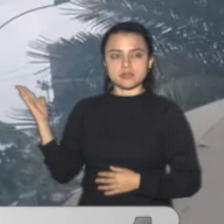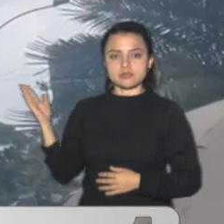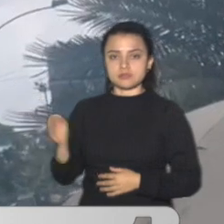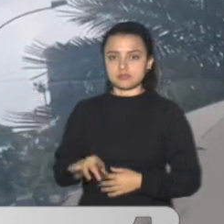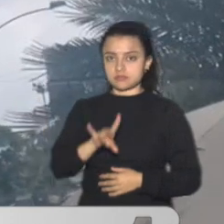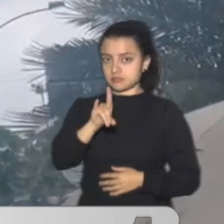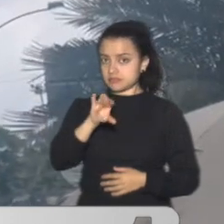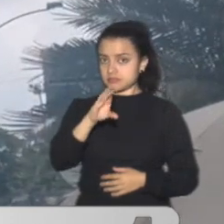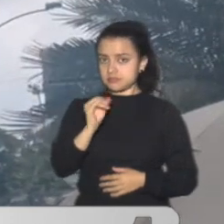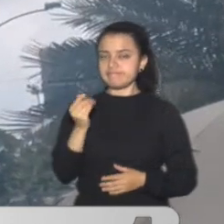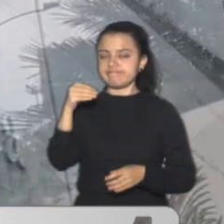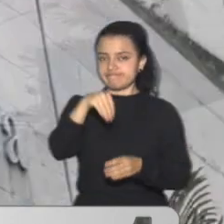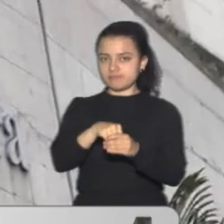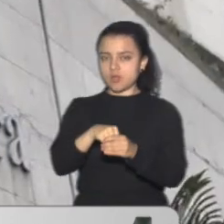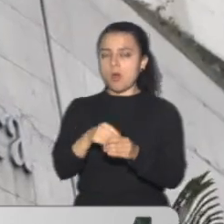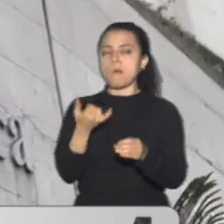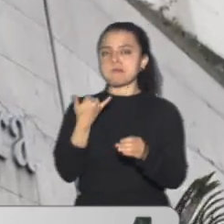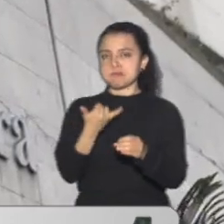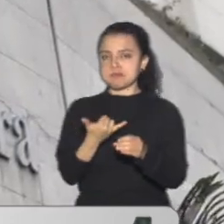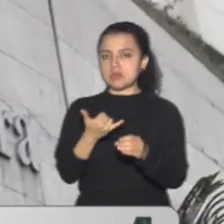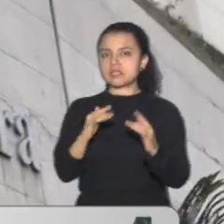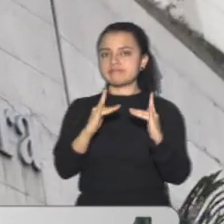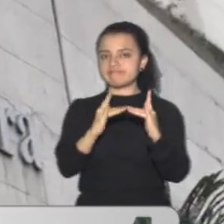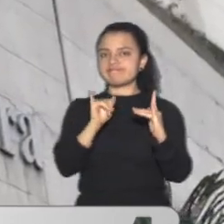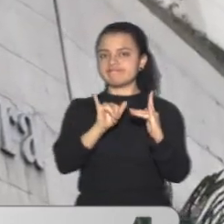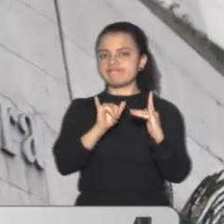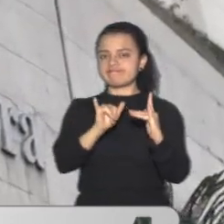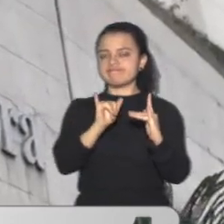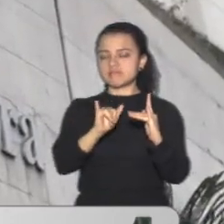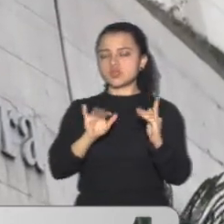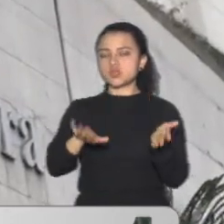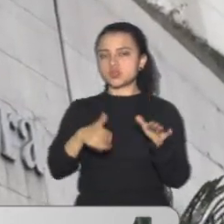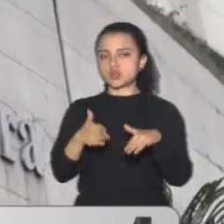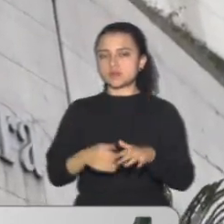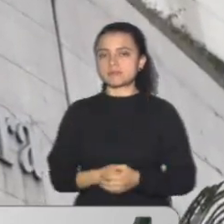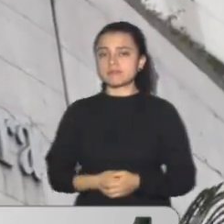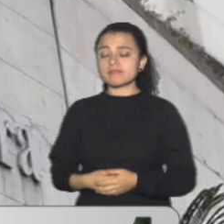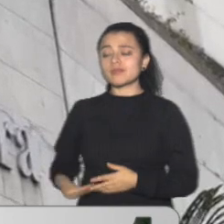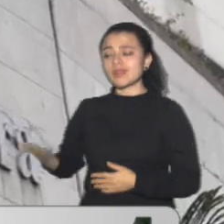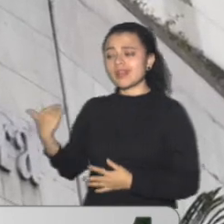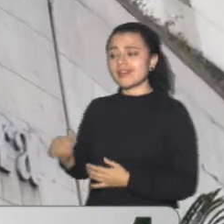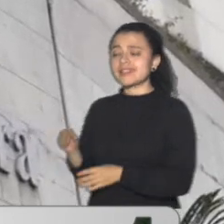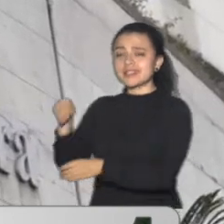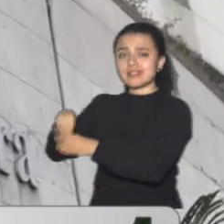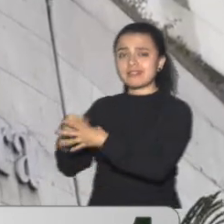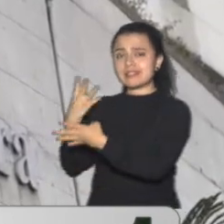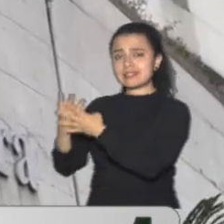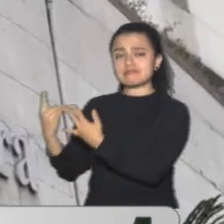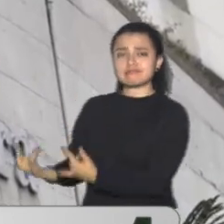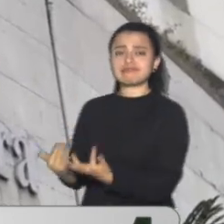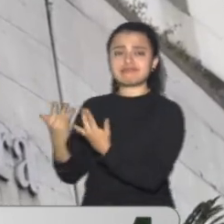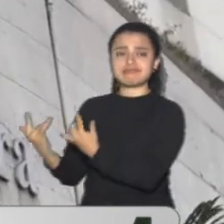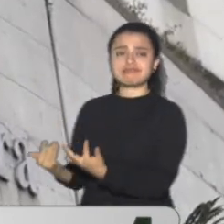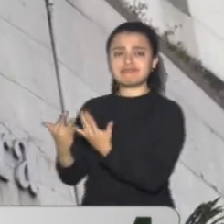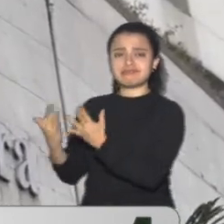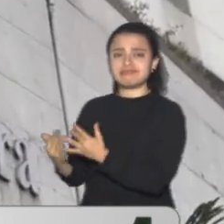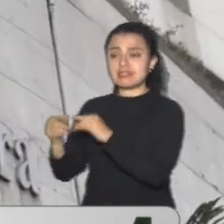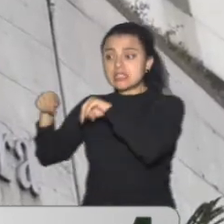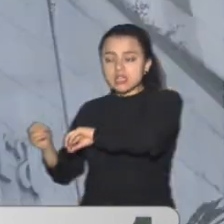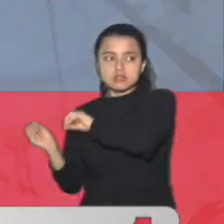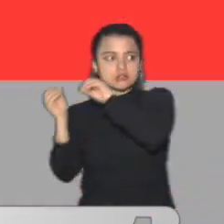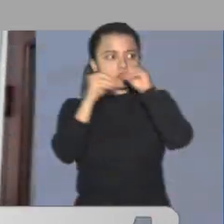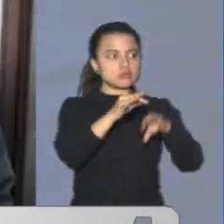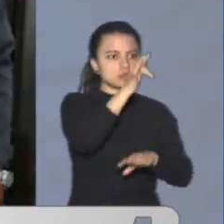del norte de cali volvió al interno de 26 años debido a las graves lesiones que sufrió durante el incendio en la cárcel de turba valle del cauca donde permanecía recluido